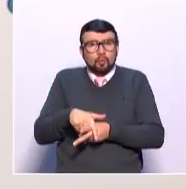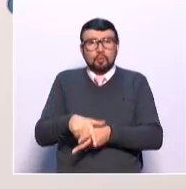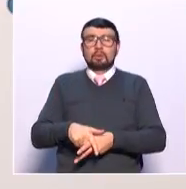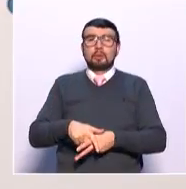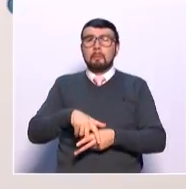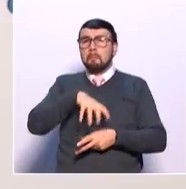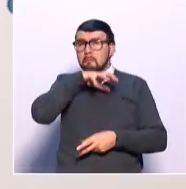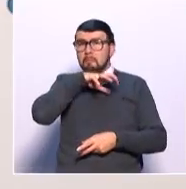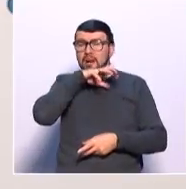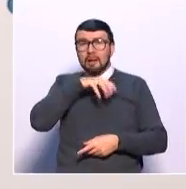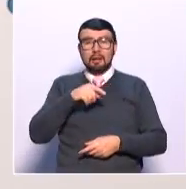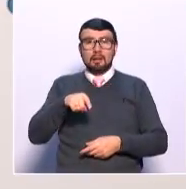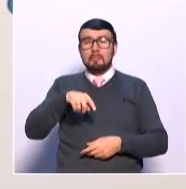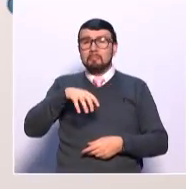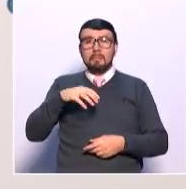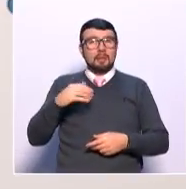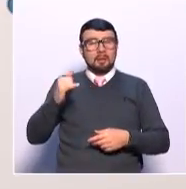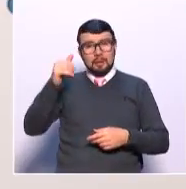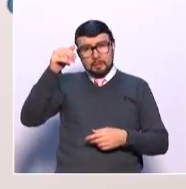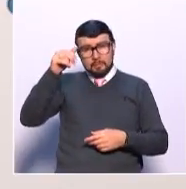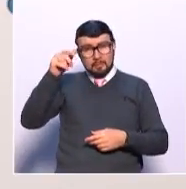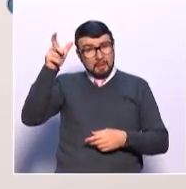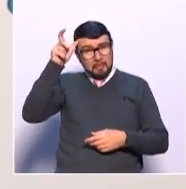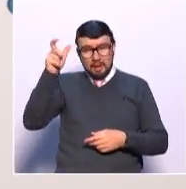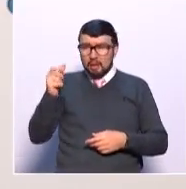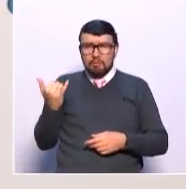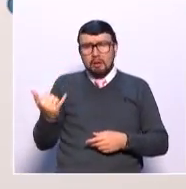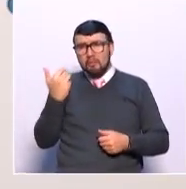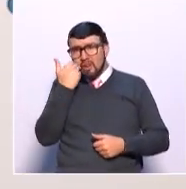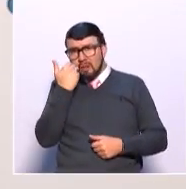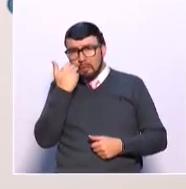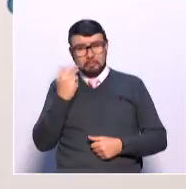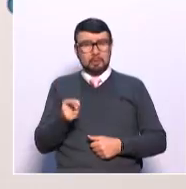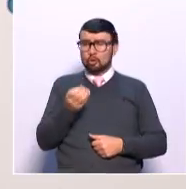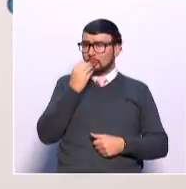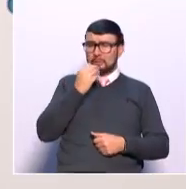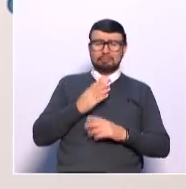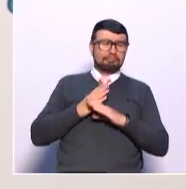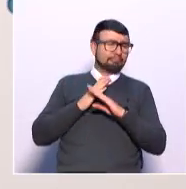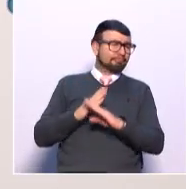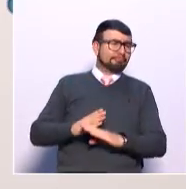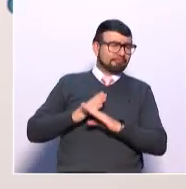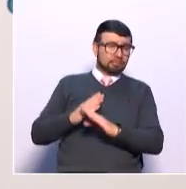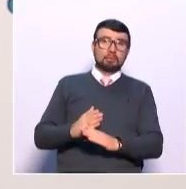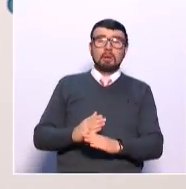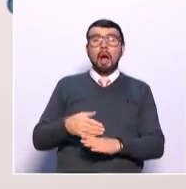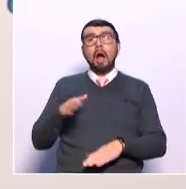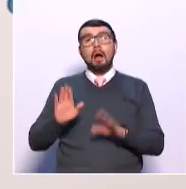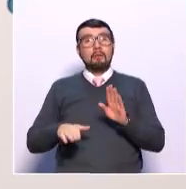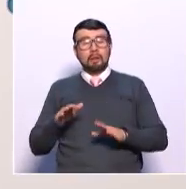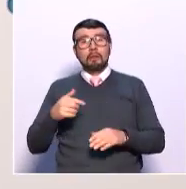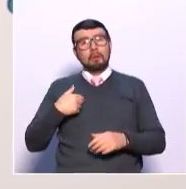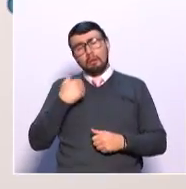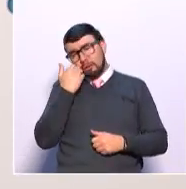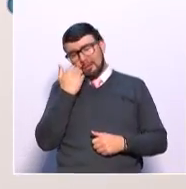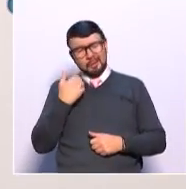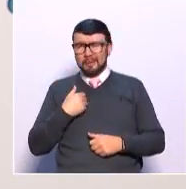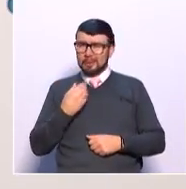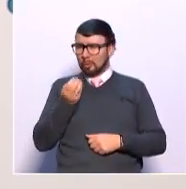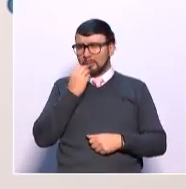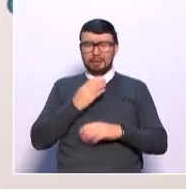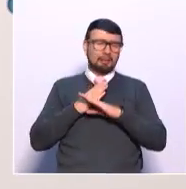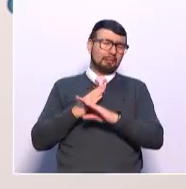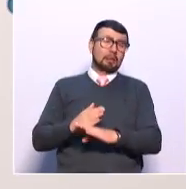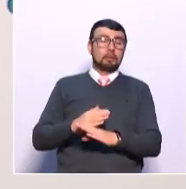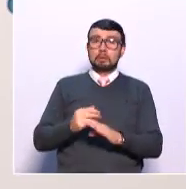cualquier animal se enferma entra en ayuno y uno a veces cuando está muy enfermo pues uno no quiere comer pero no